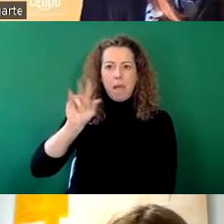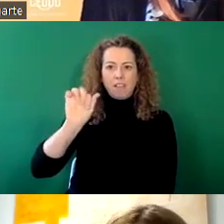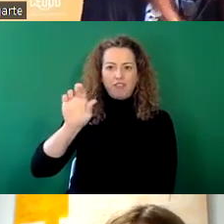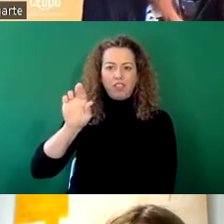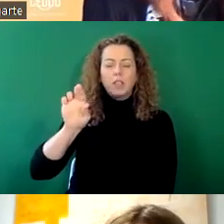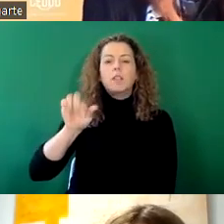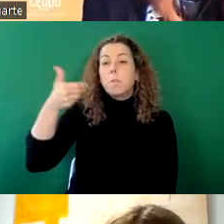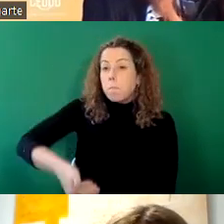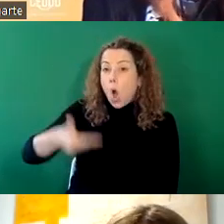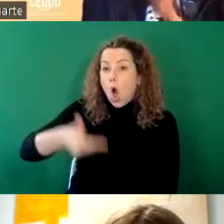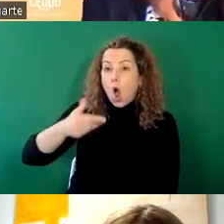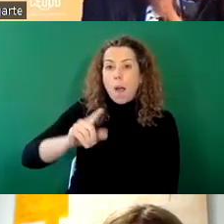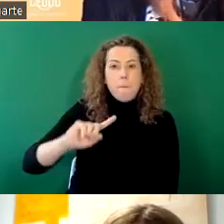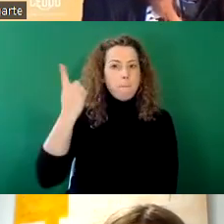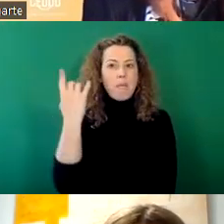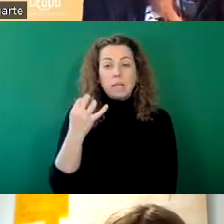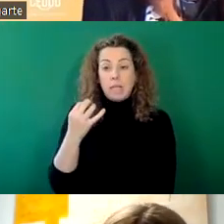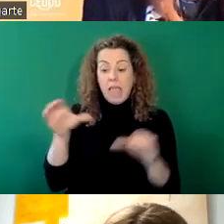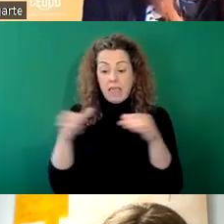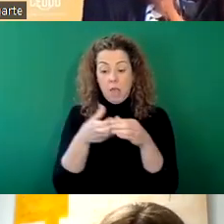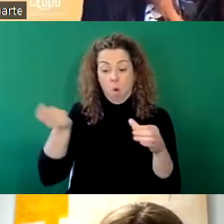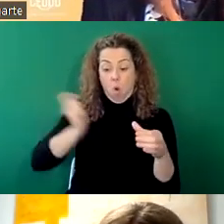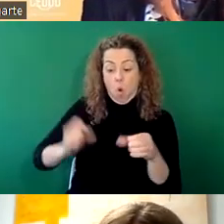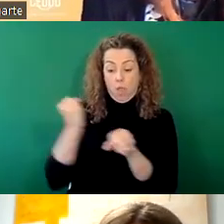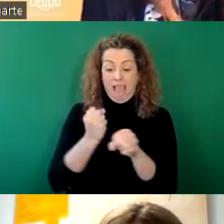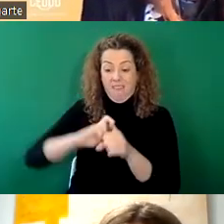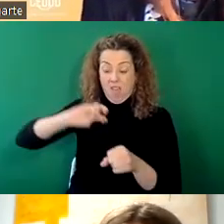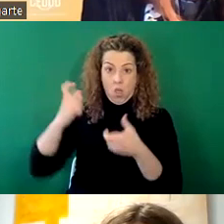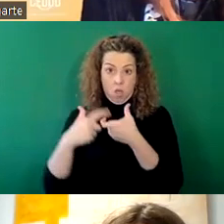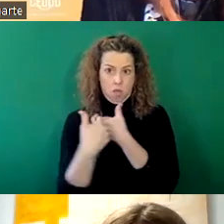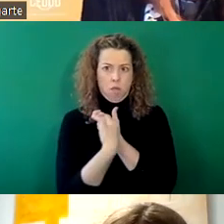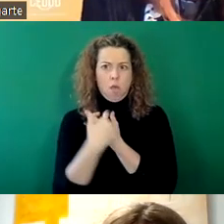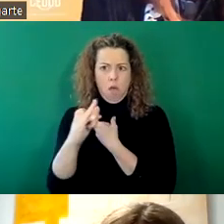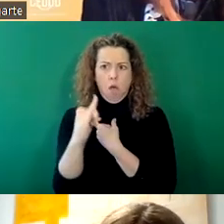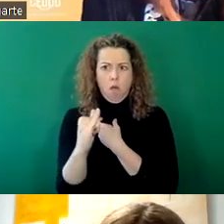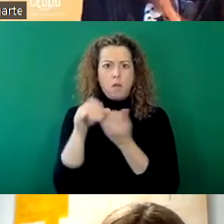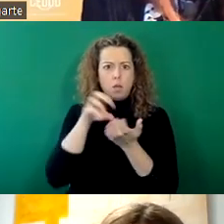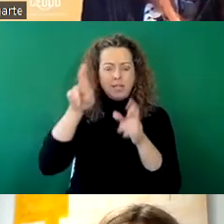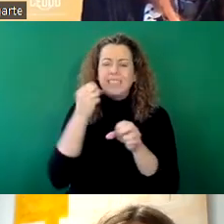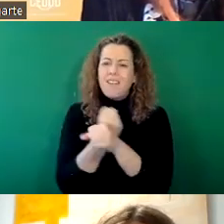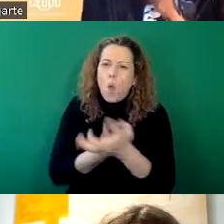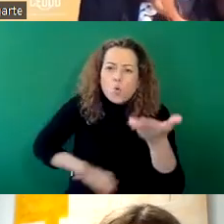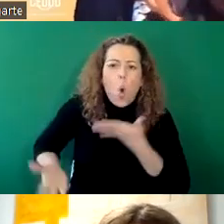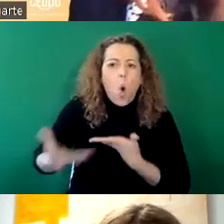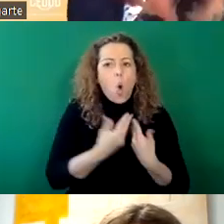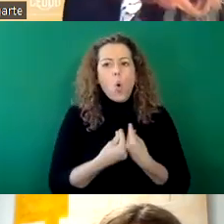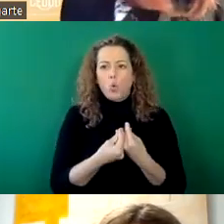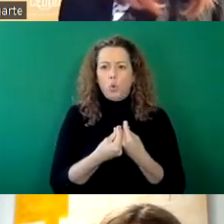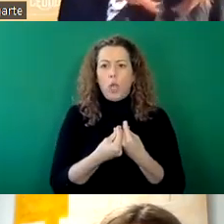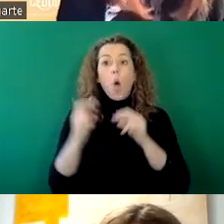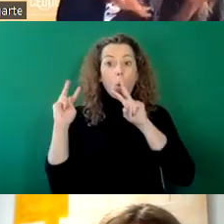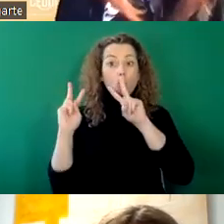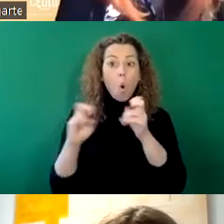más importante es que el equipo multidisciplinar, que en todas las residencias así es, trabaje de manera conjunta. Al principio de